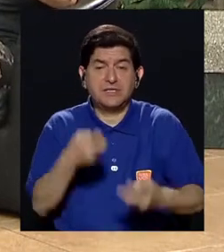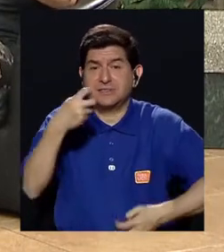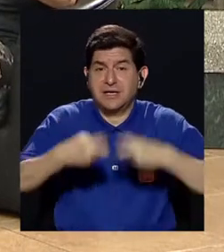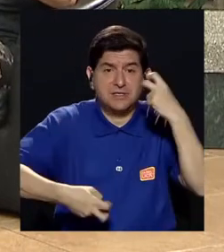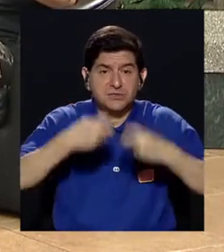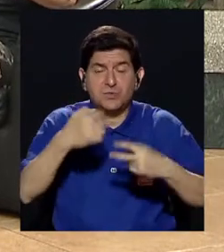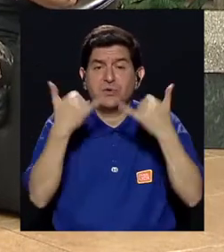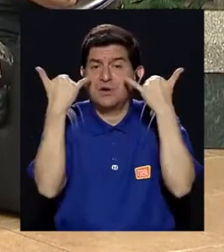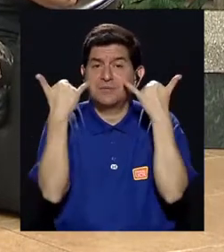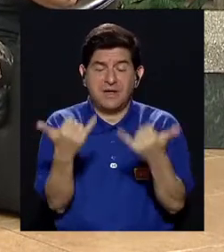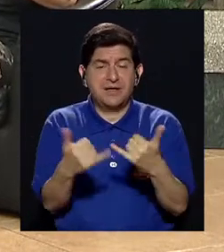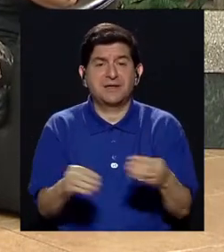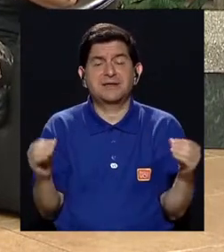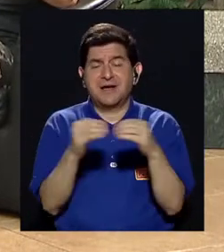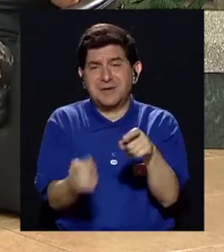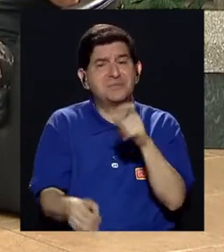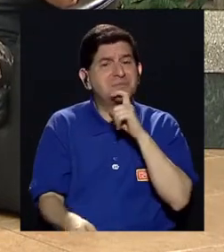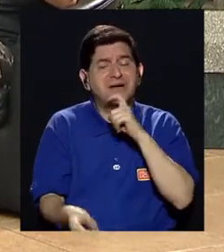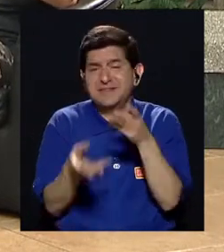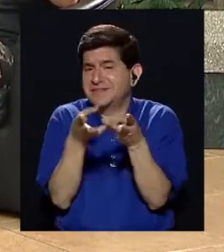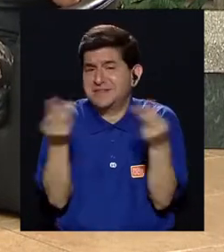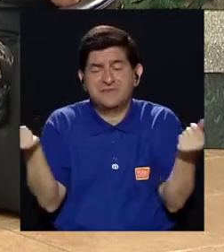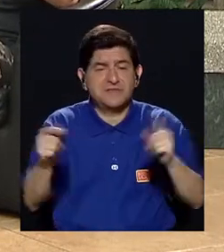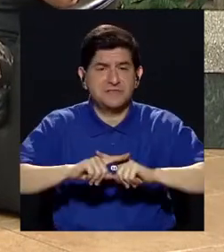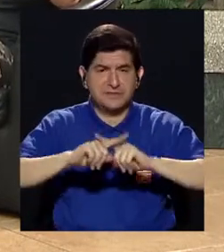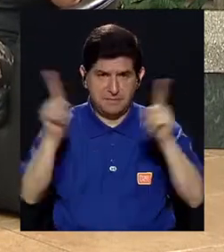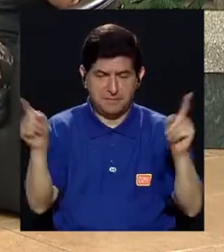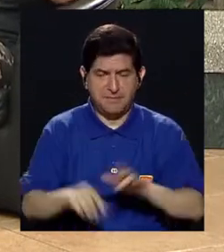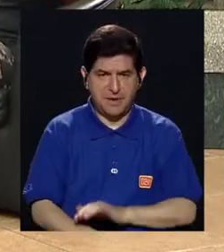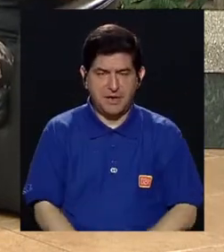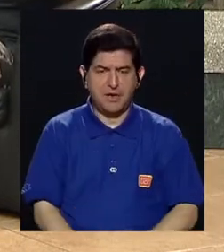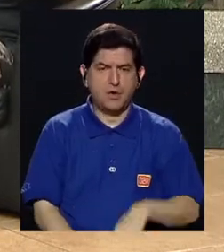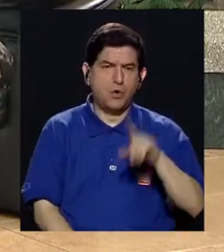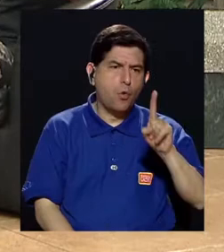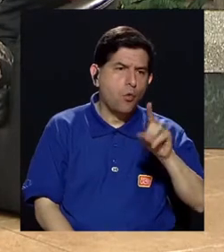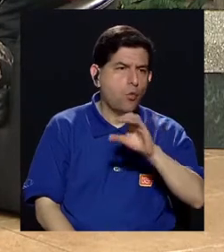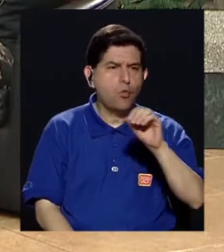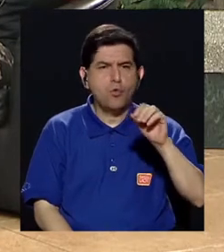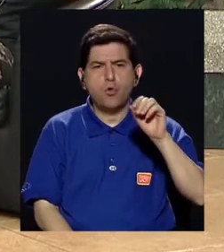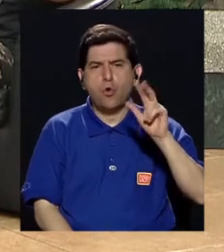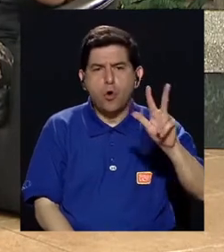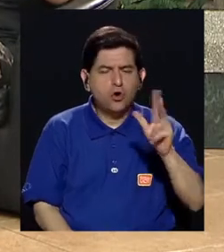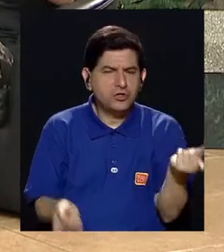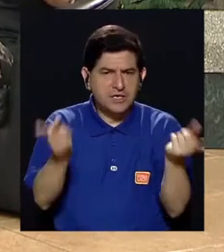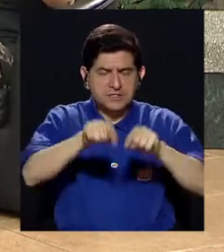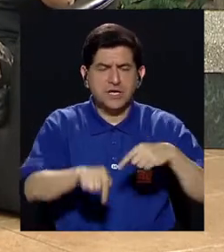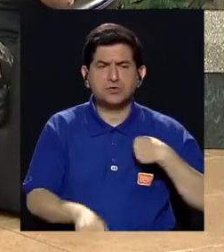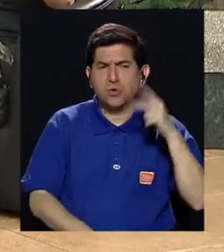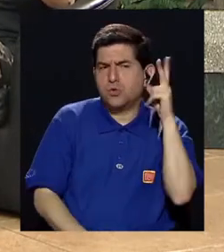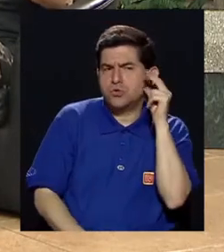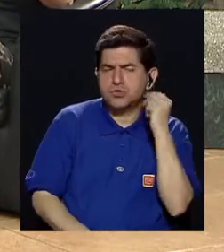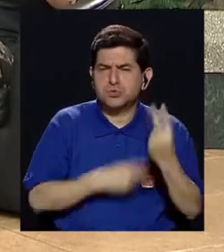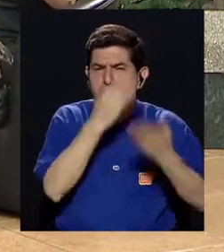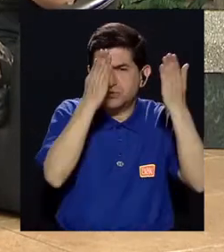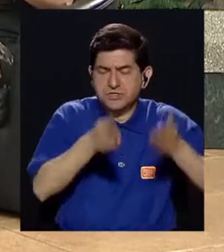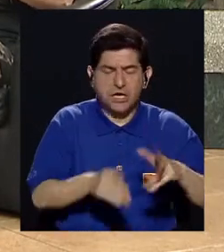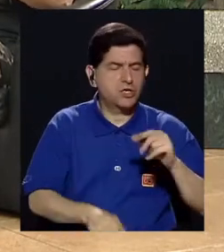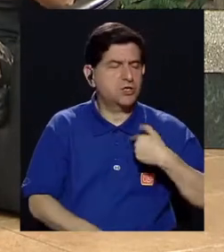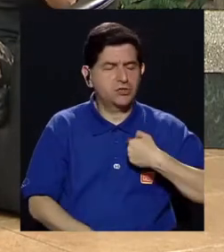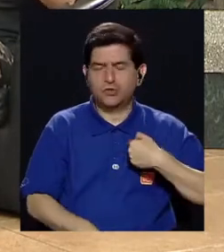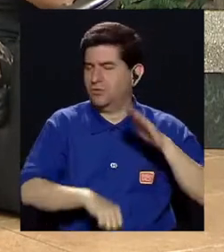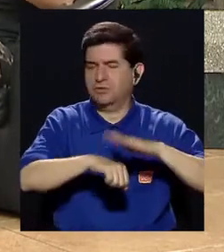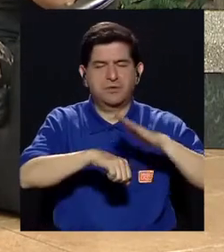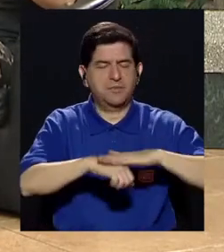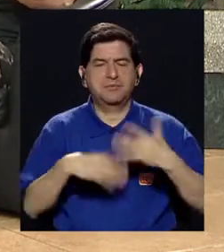problema que ya es más difícil de resolver. Pero igual, por 1 o 2 casos, o por 3, o porque vi el de la vecina, no voy a dejar que el